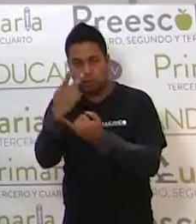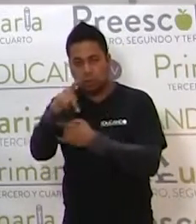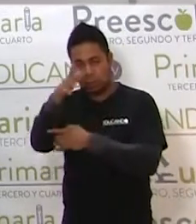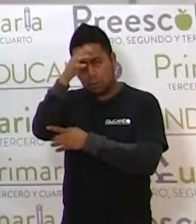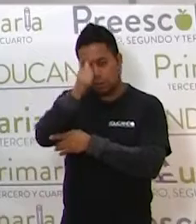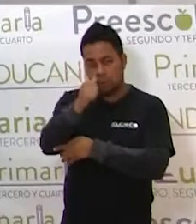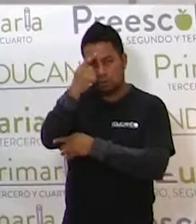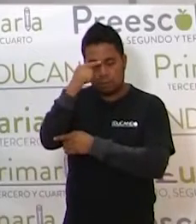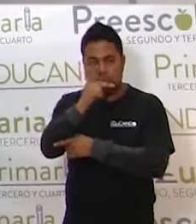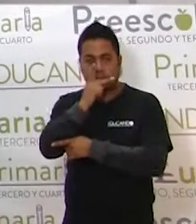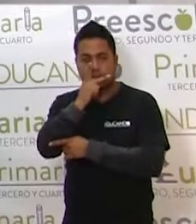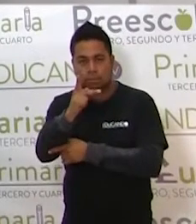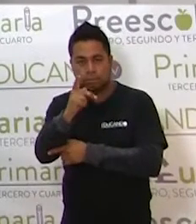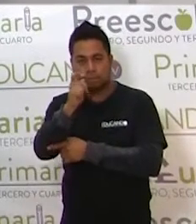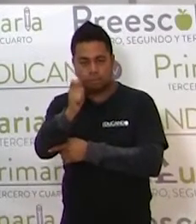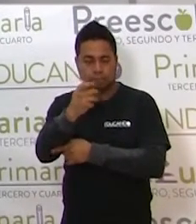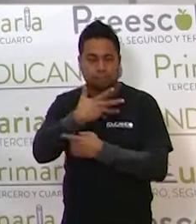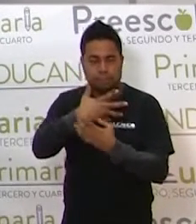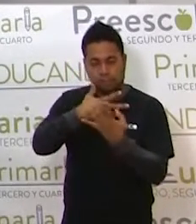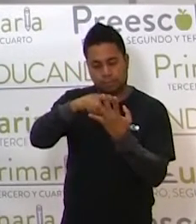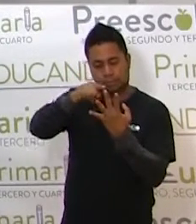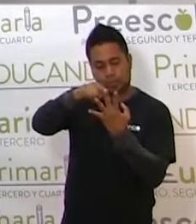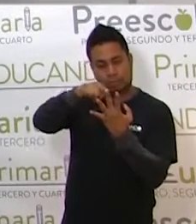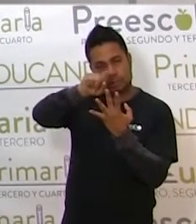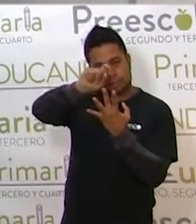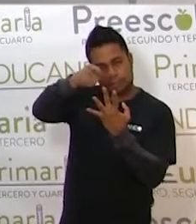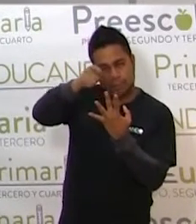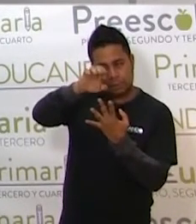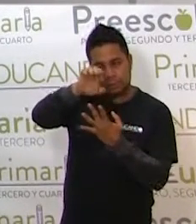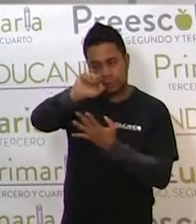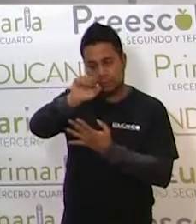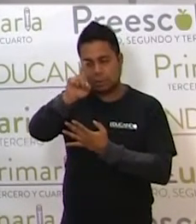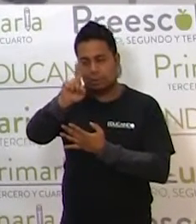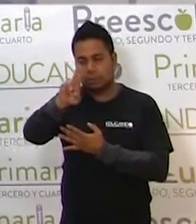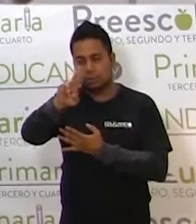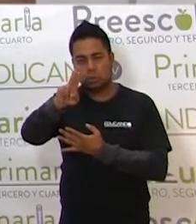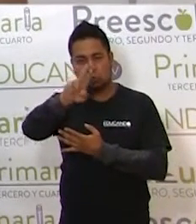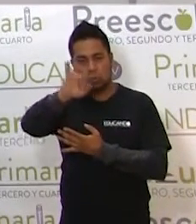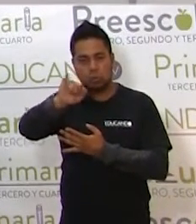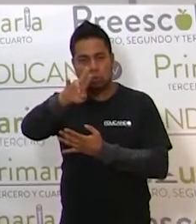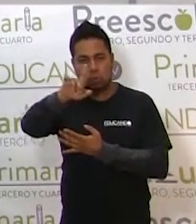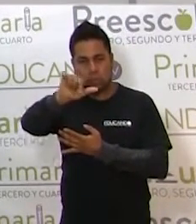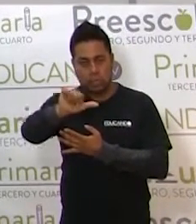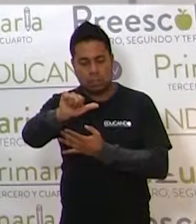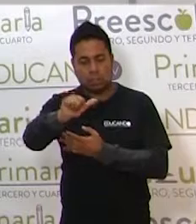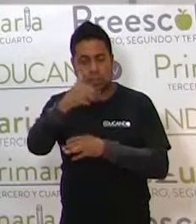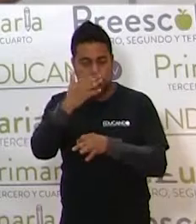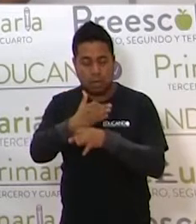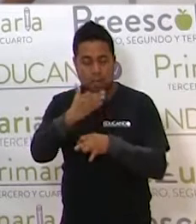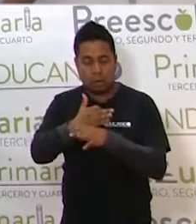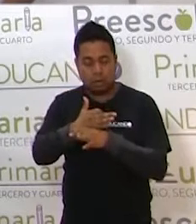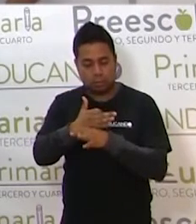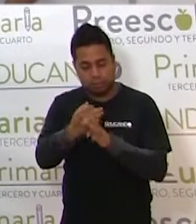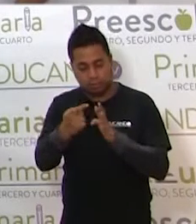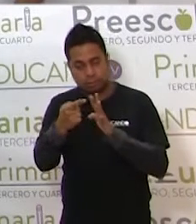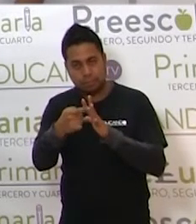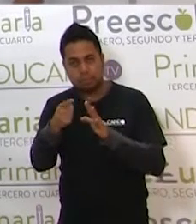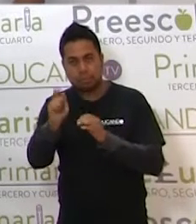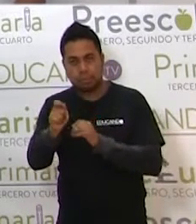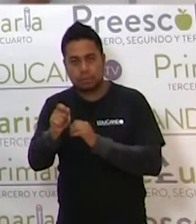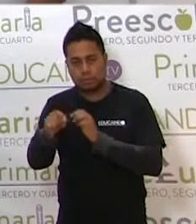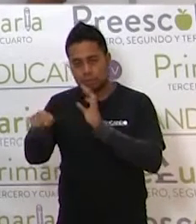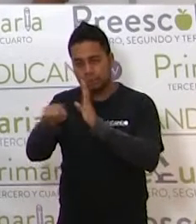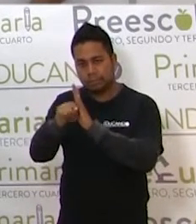palabra es brújula en esta parte se le va a